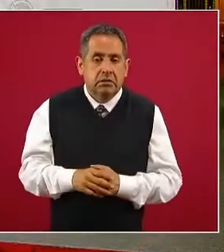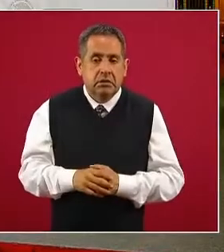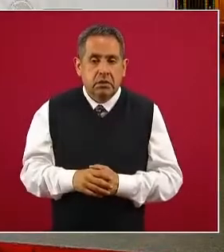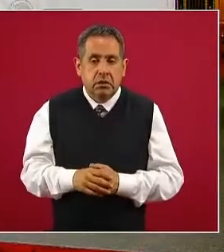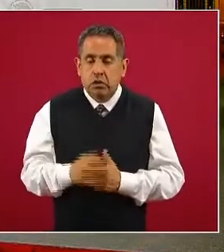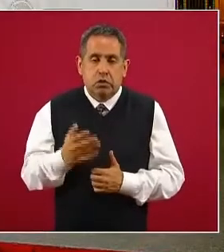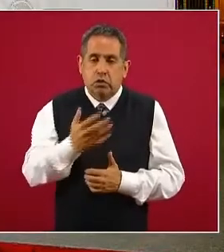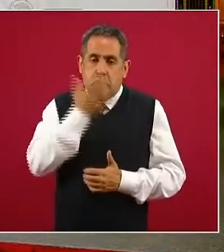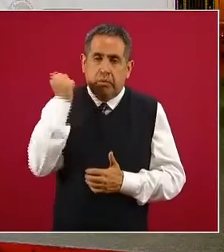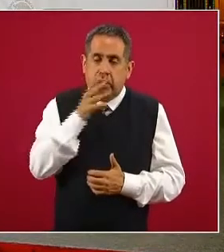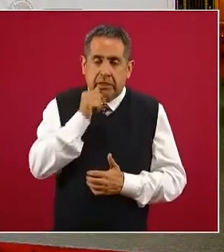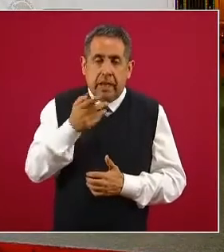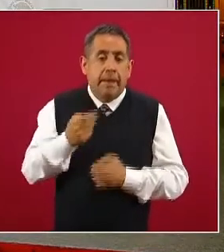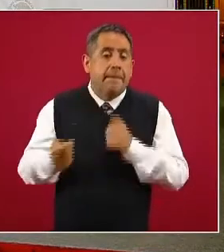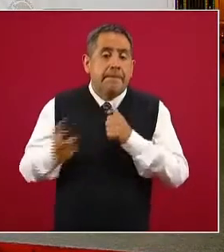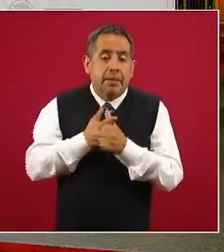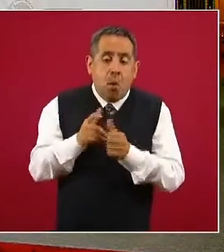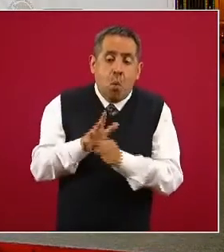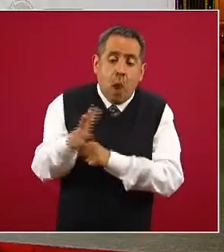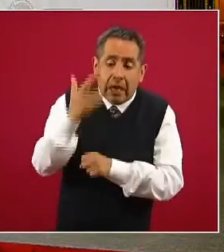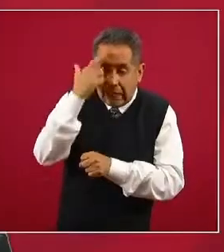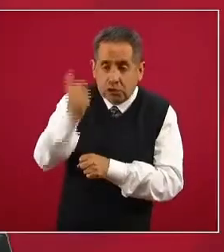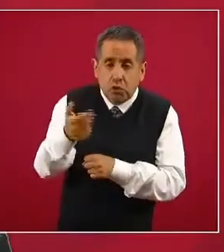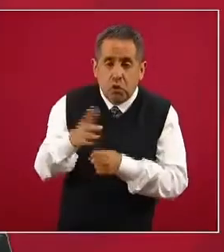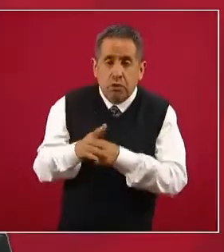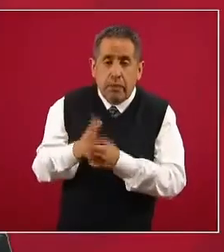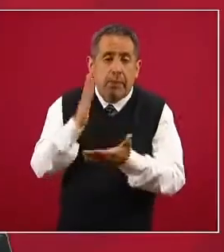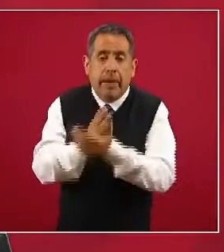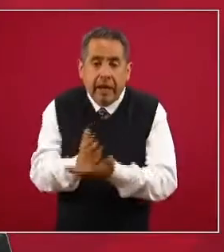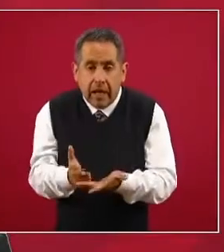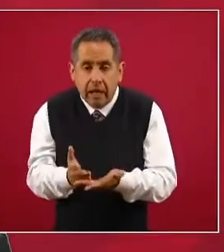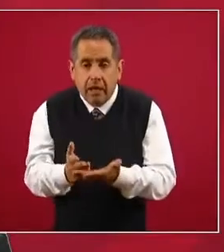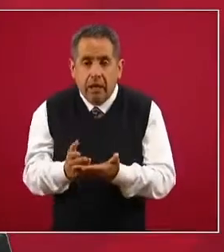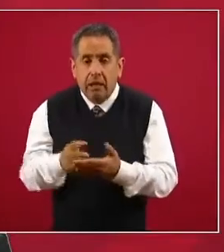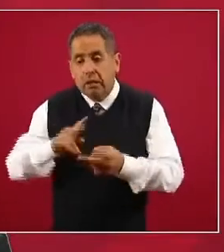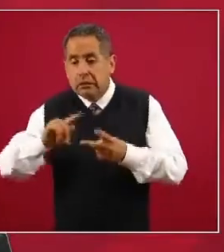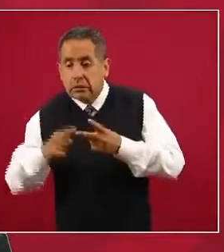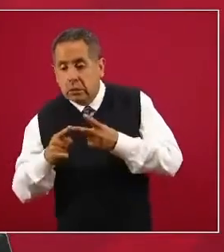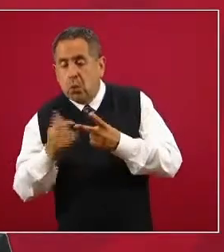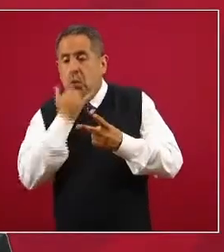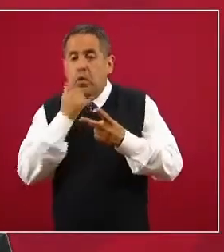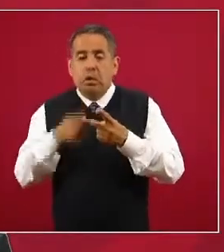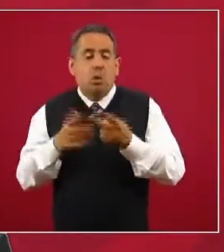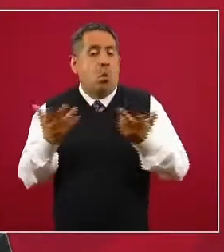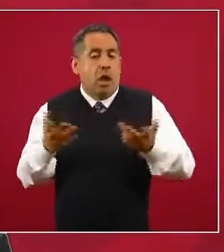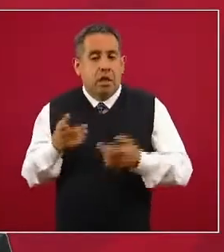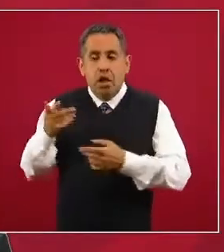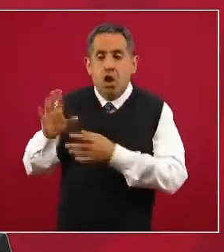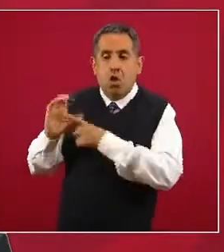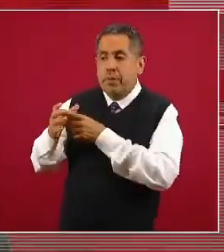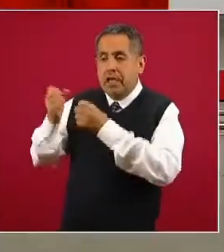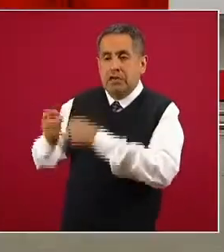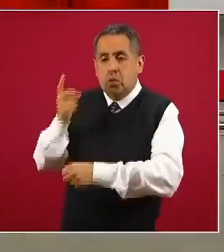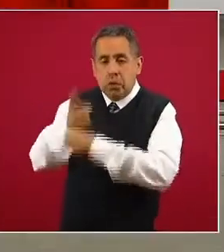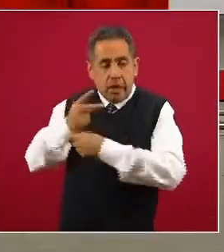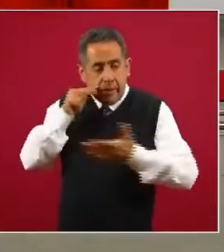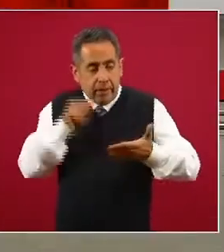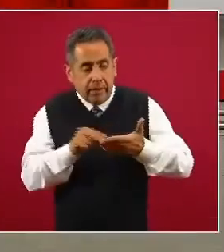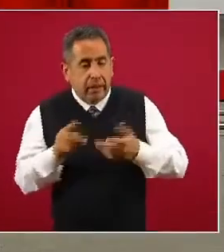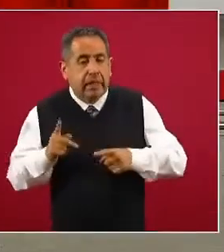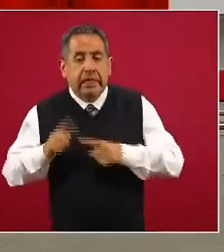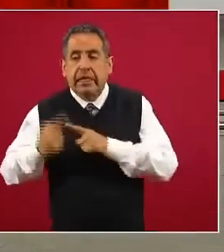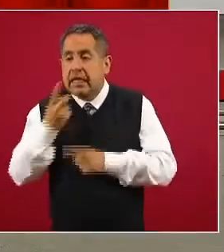no se puede anticipar hasta que se sepa cuál fue la reacción secundaria y cuál fue la recomendación del Comité de Seguridad y Monitoreo de